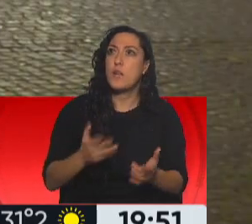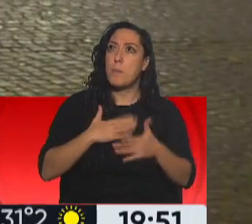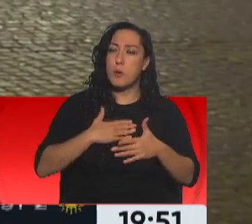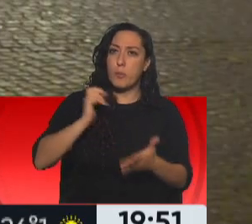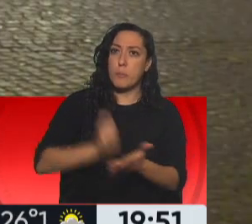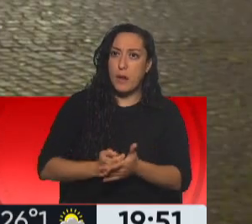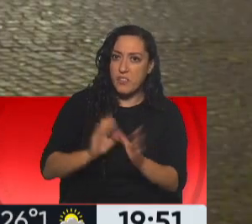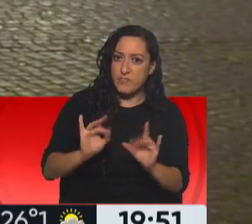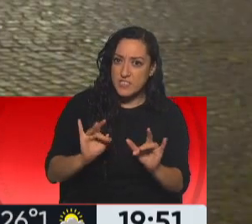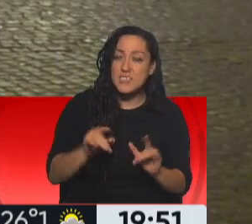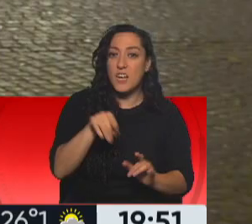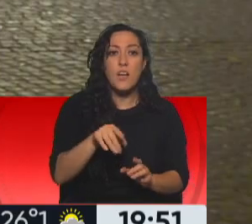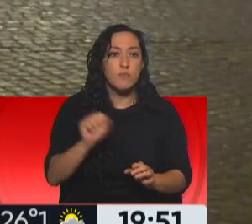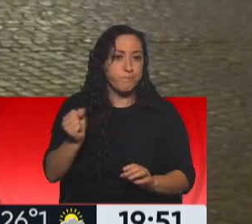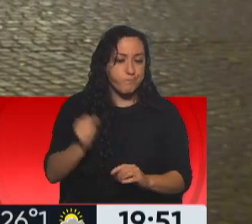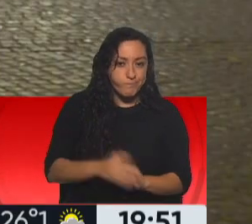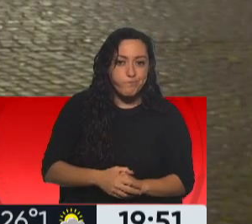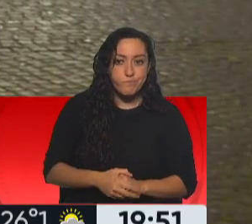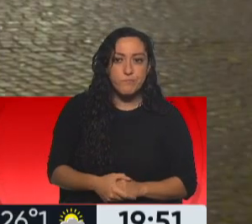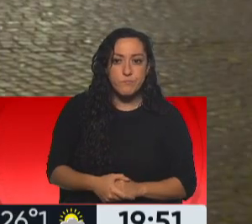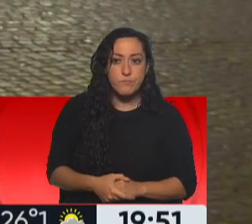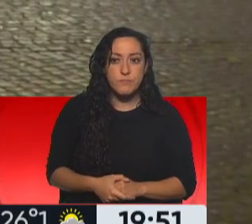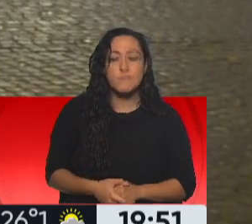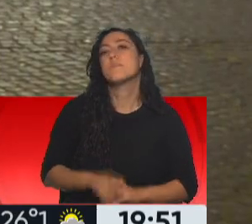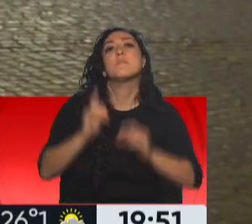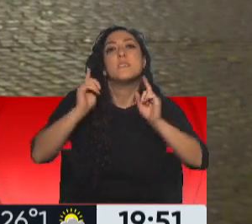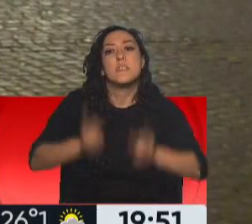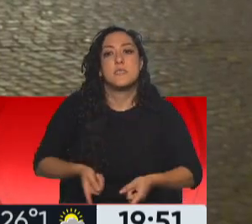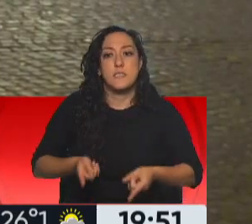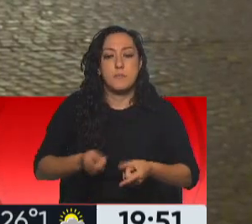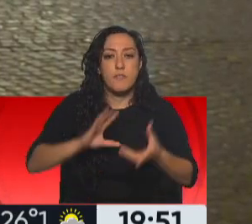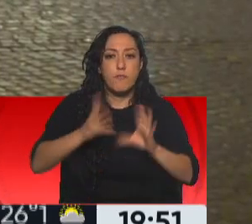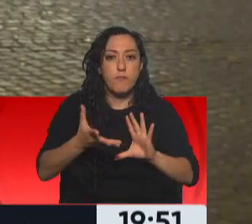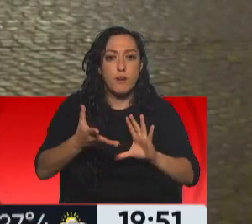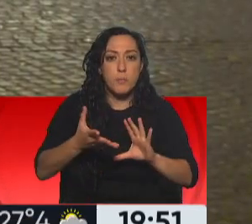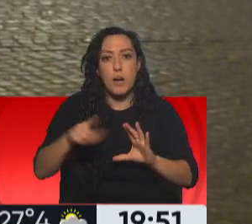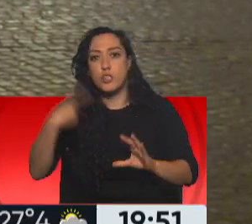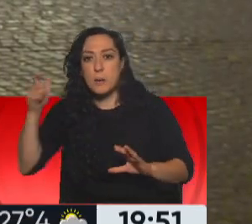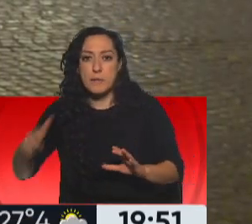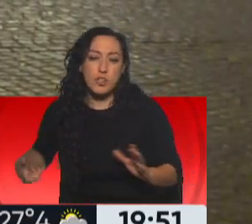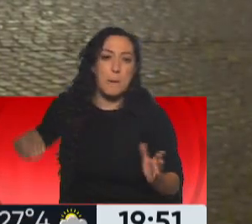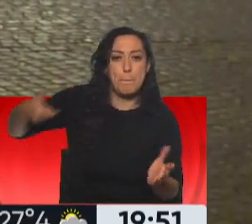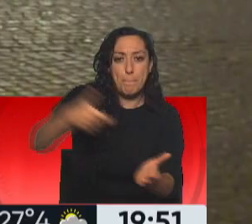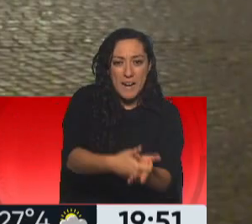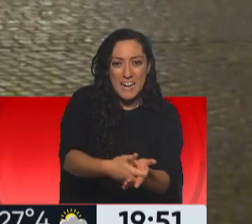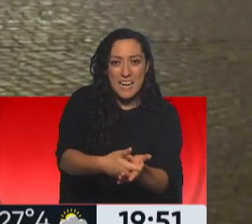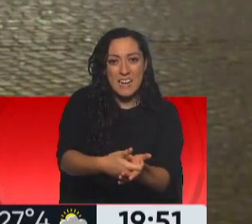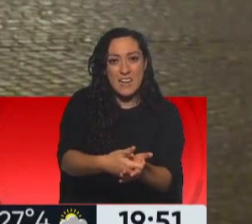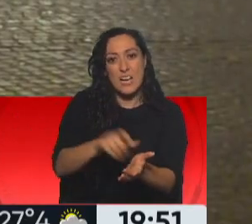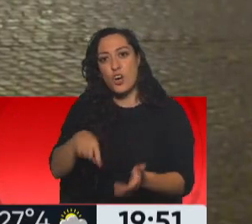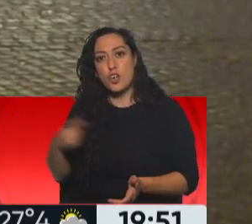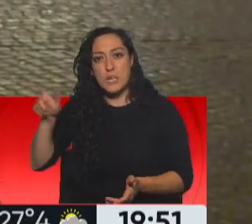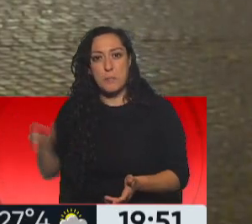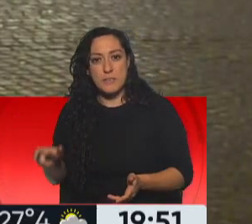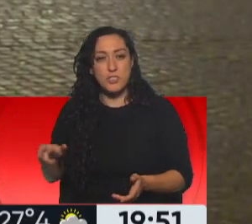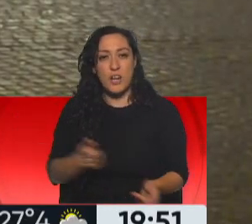hizo. Aparece como que viene a través de una donación de una tercera persona, pero a esa tercera persona el